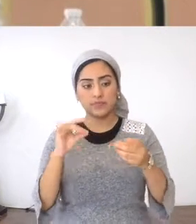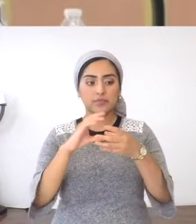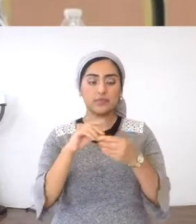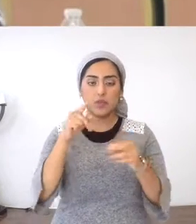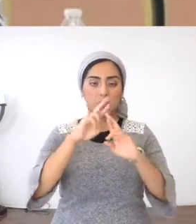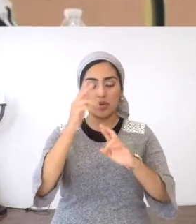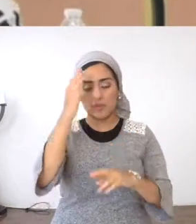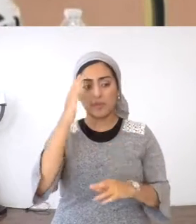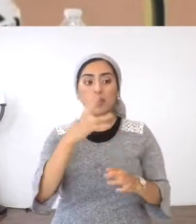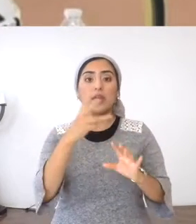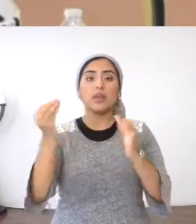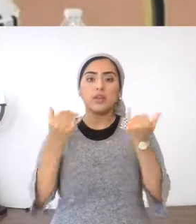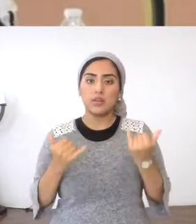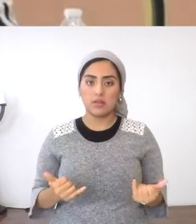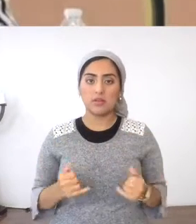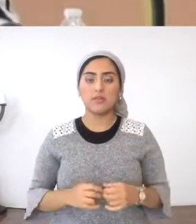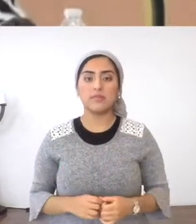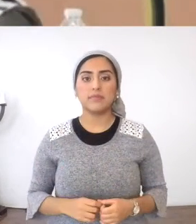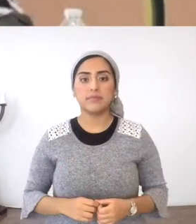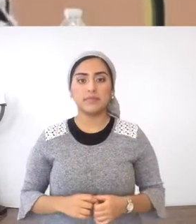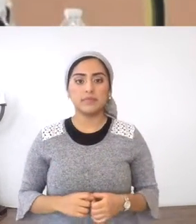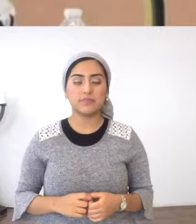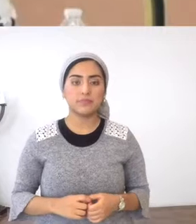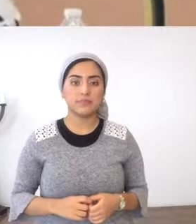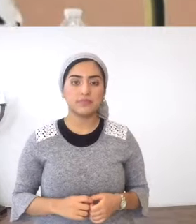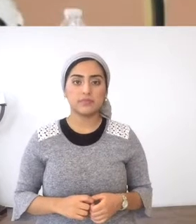administración De lo que tú ya sabes Ahora